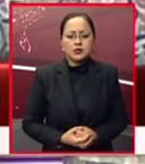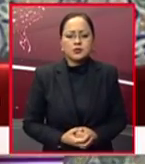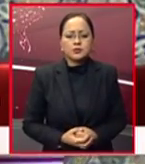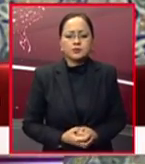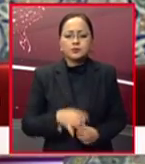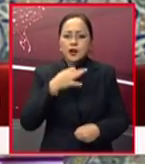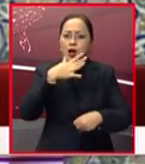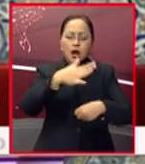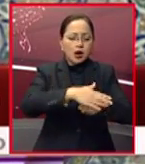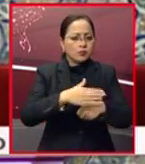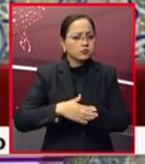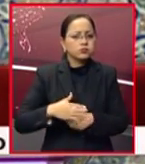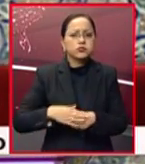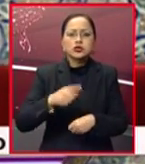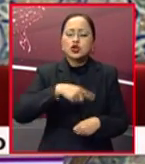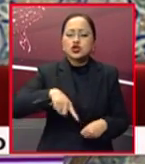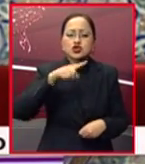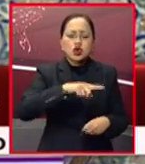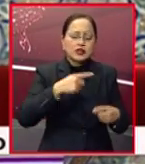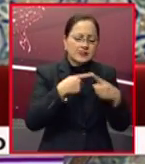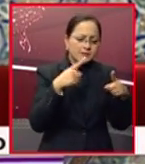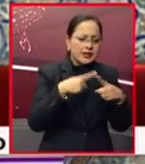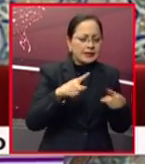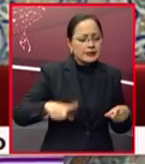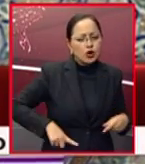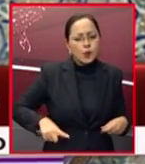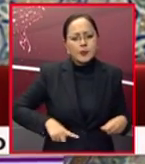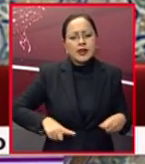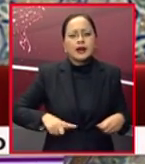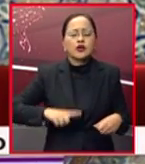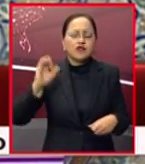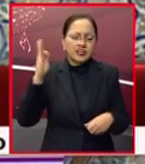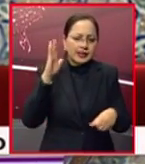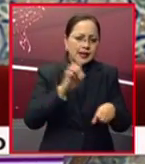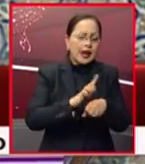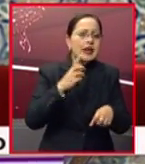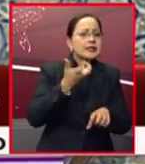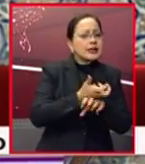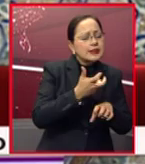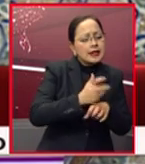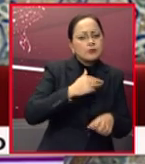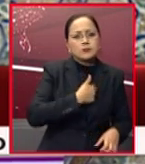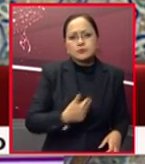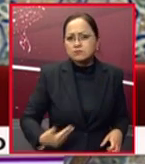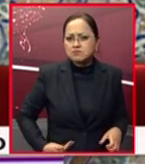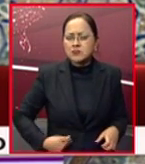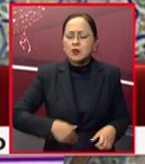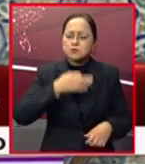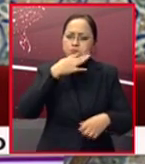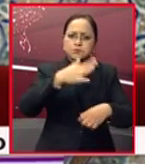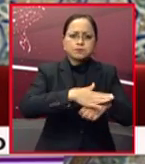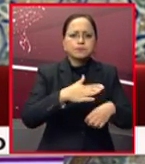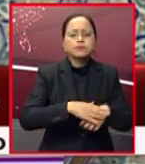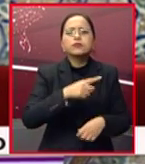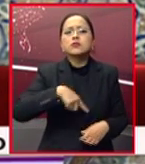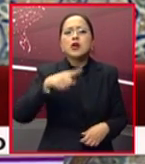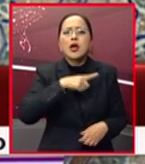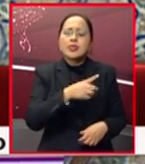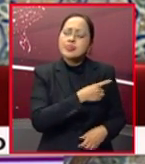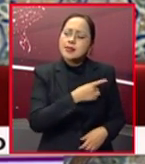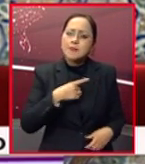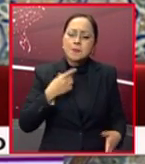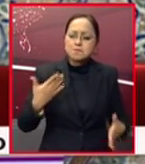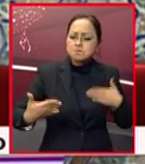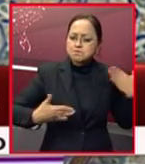Convoco a todos los órdenes de gobierno y a todos los poderes públicos a que celebremos nuestra